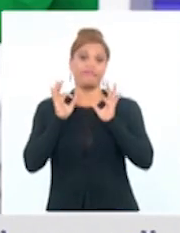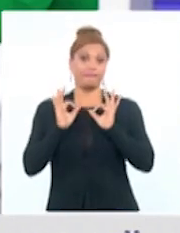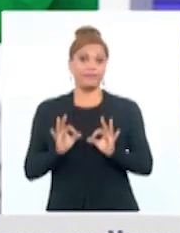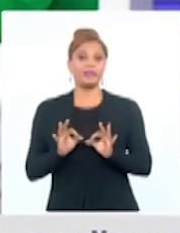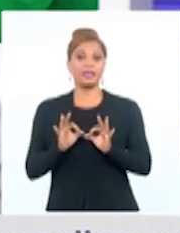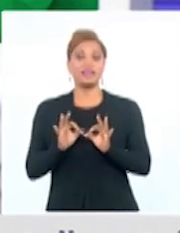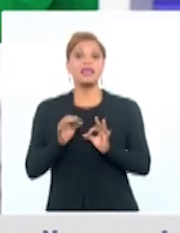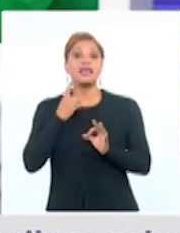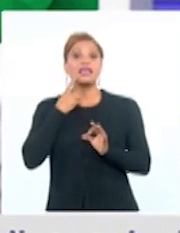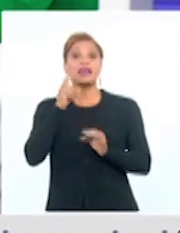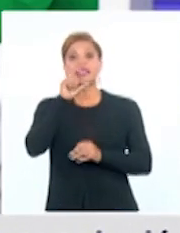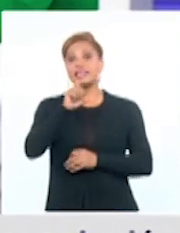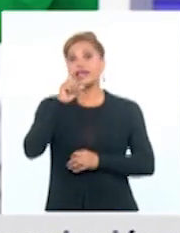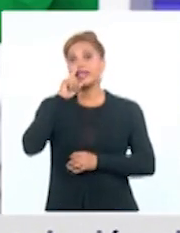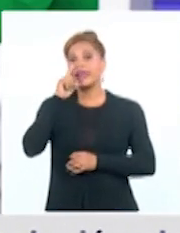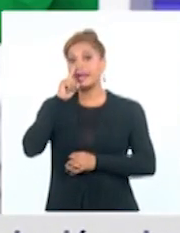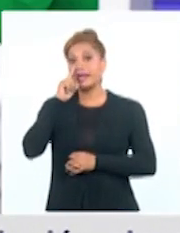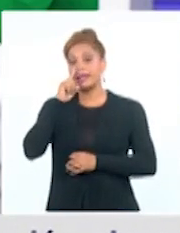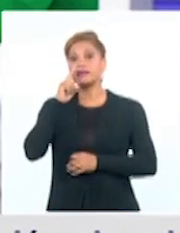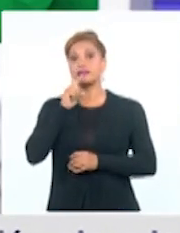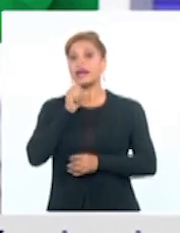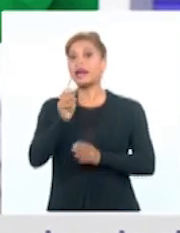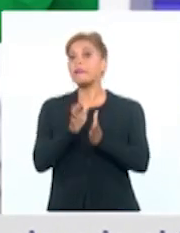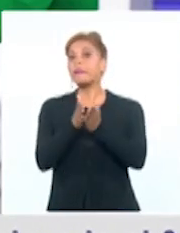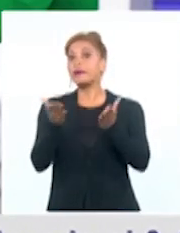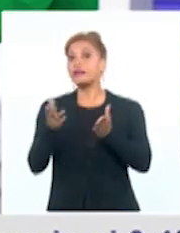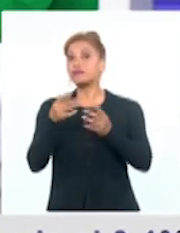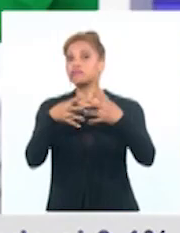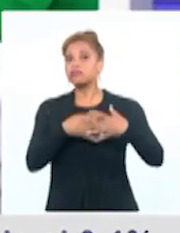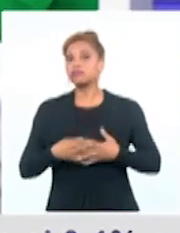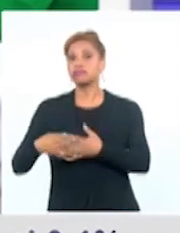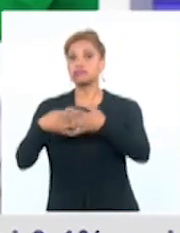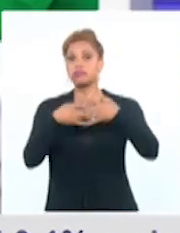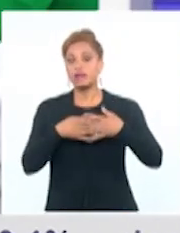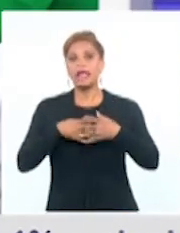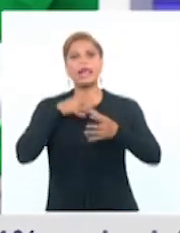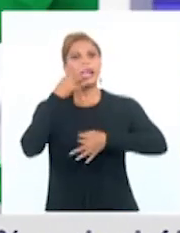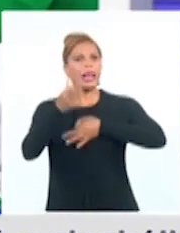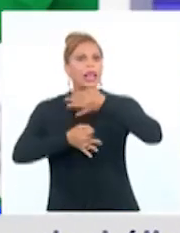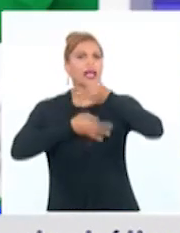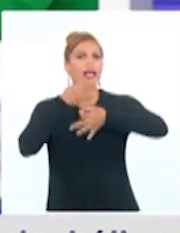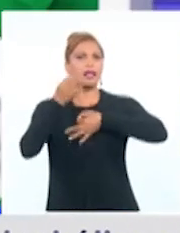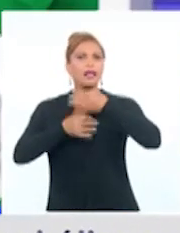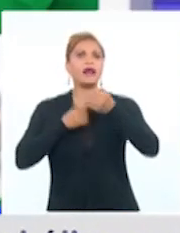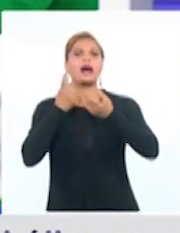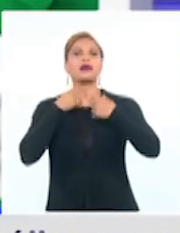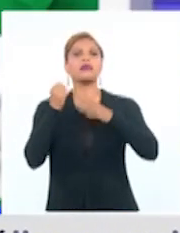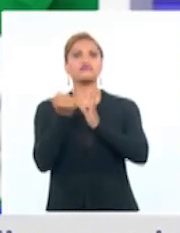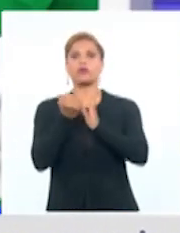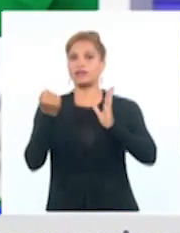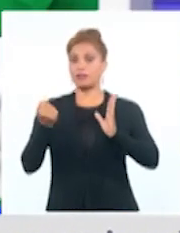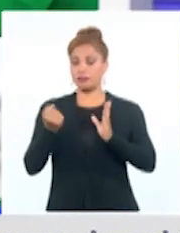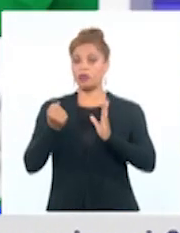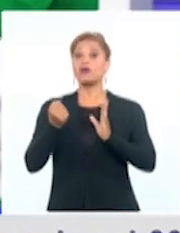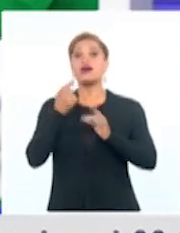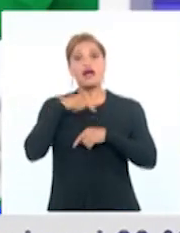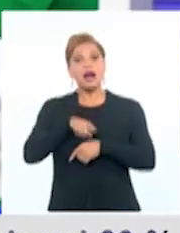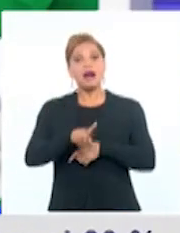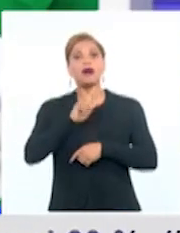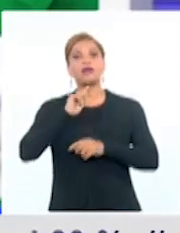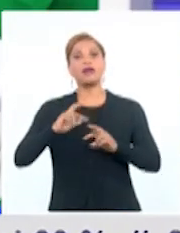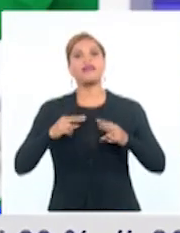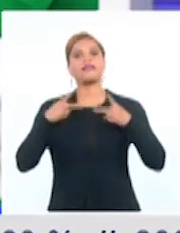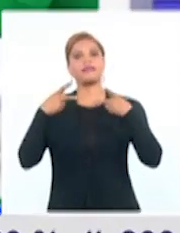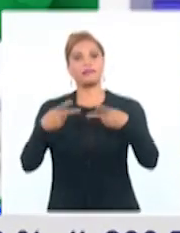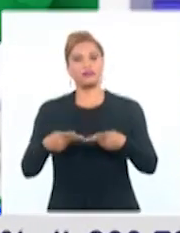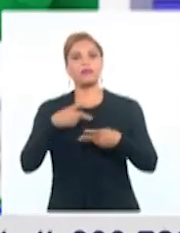Ya la CNN en unos días atrás había hecho una actualización y ahora esta actualización que